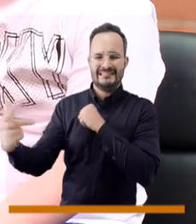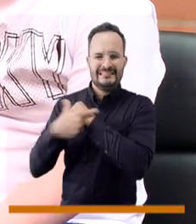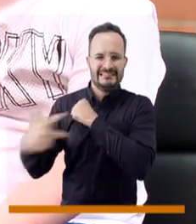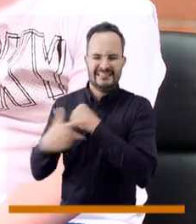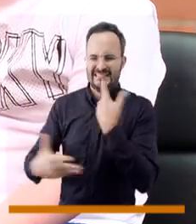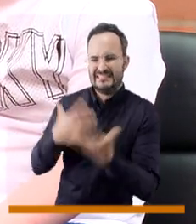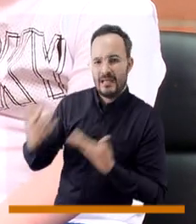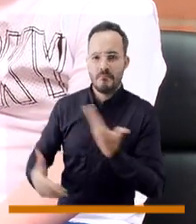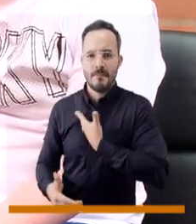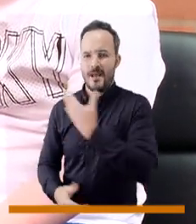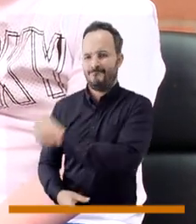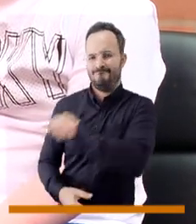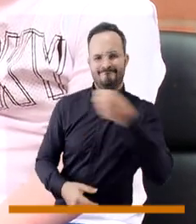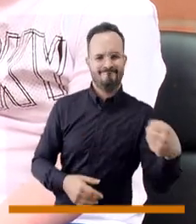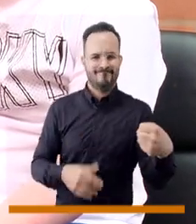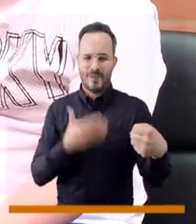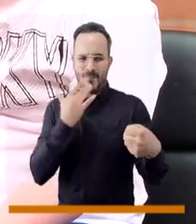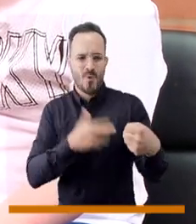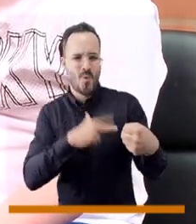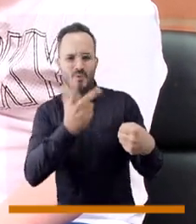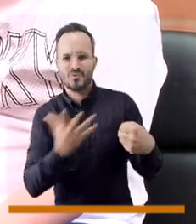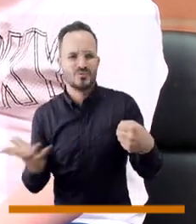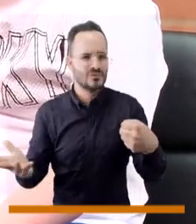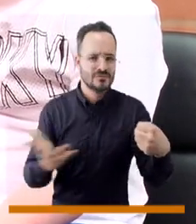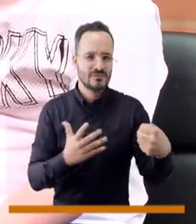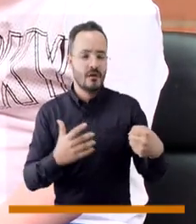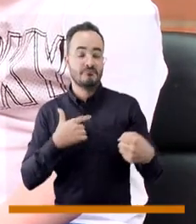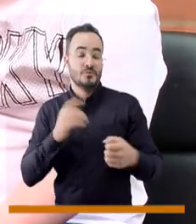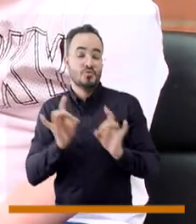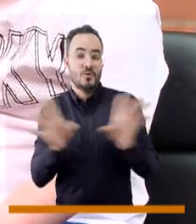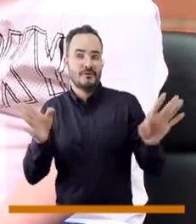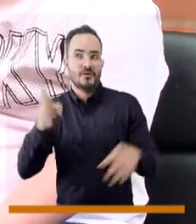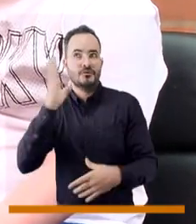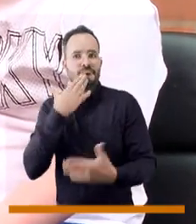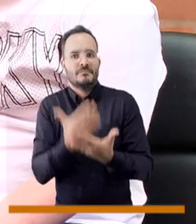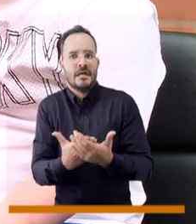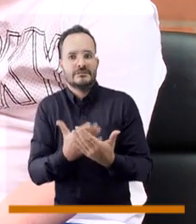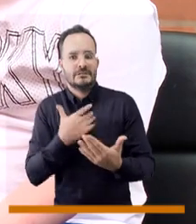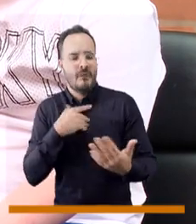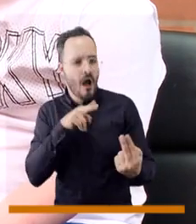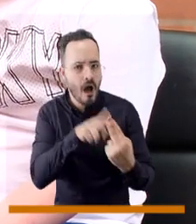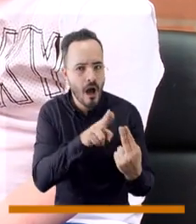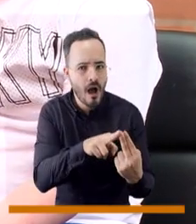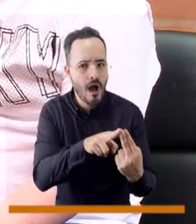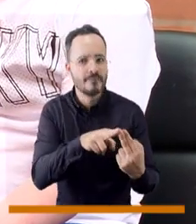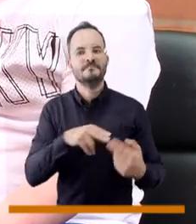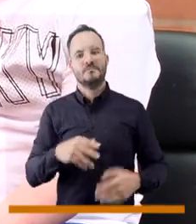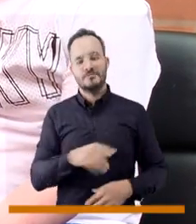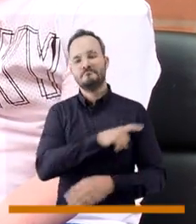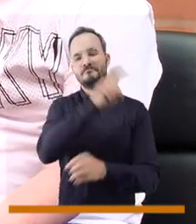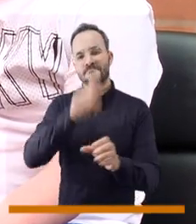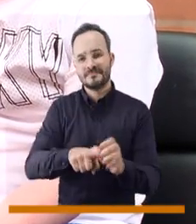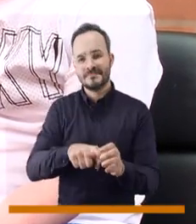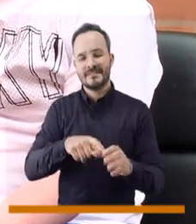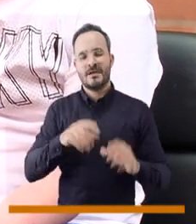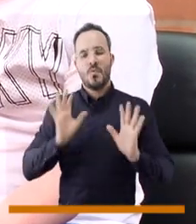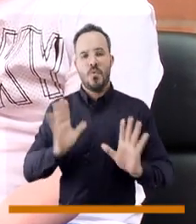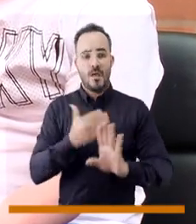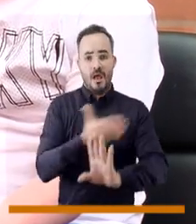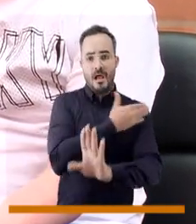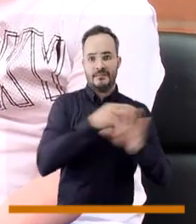proceso formativo y pues por esas cosas de Dios logramos conocerlo. Y hoy, luego de estar